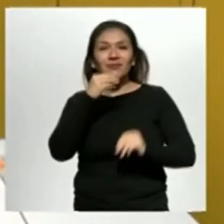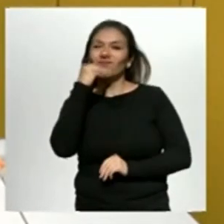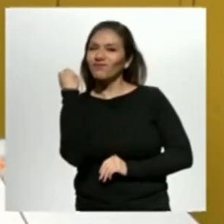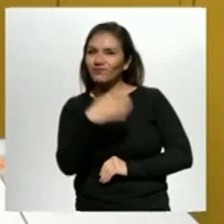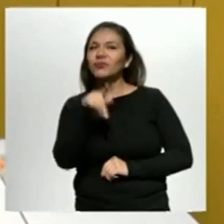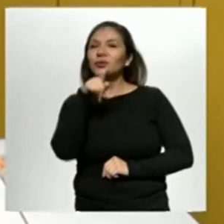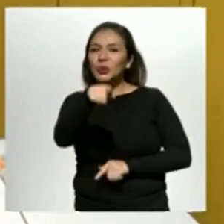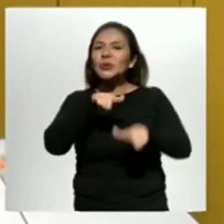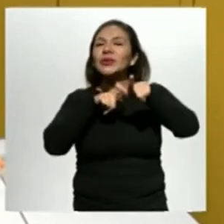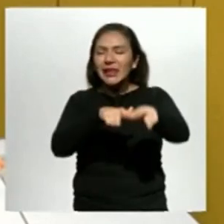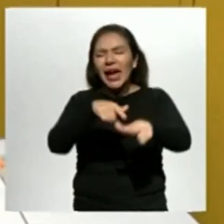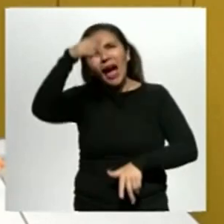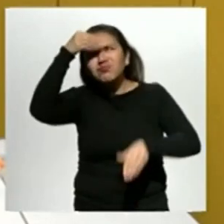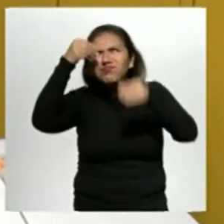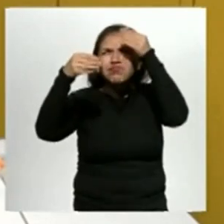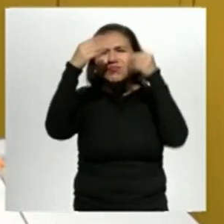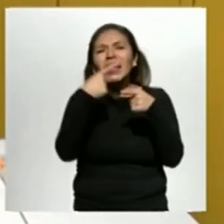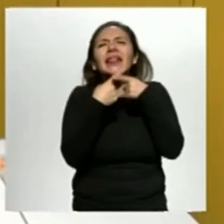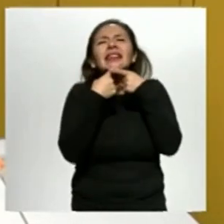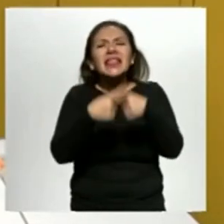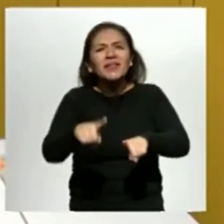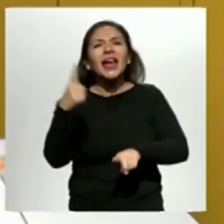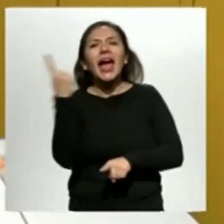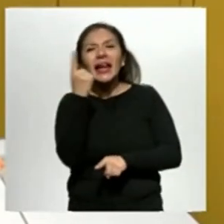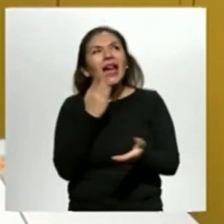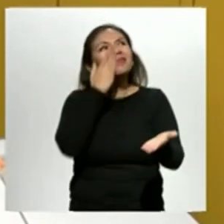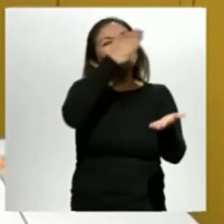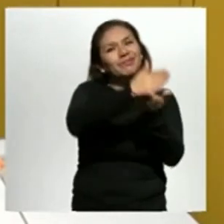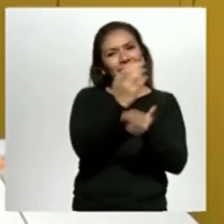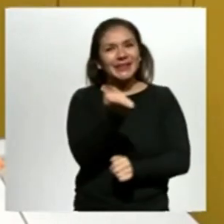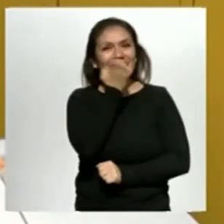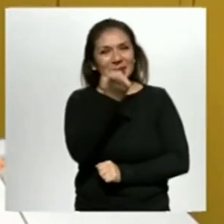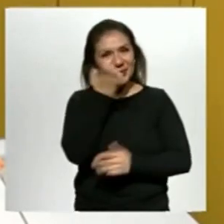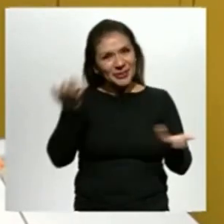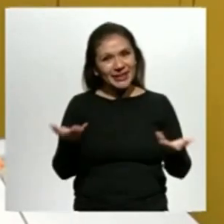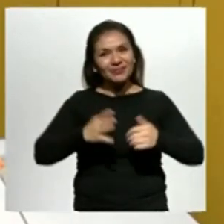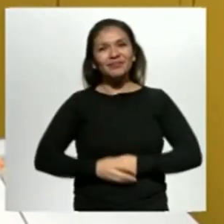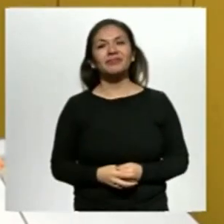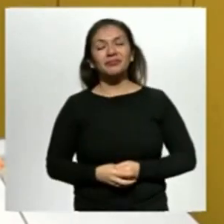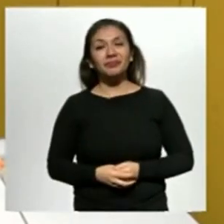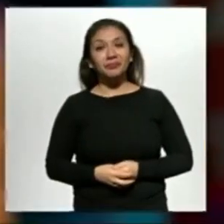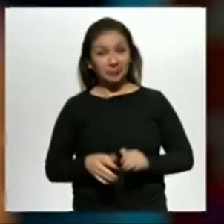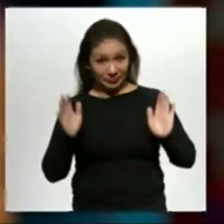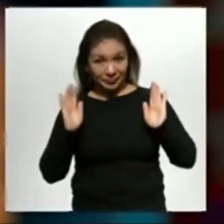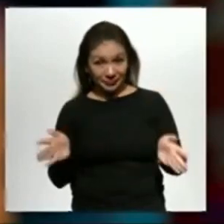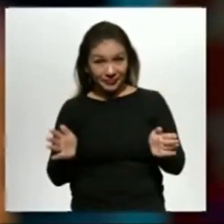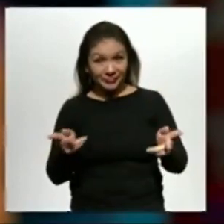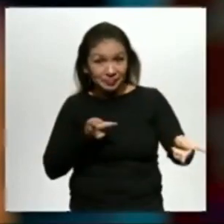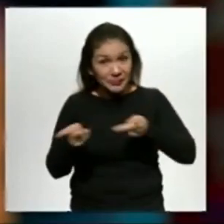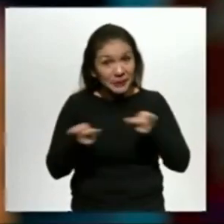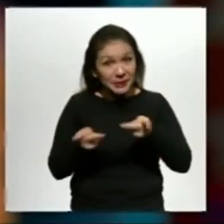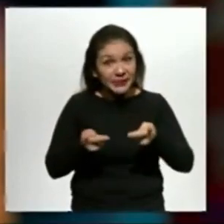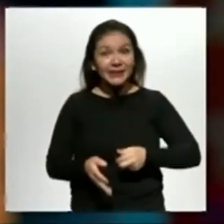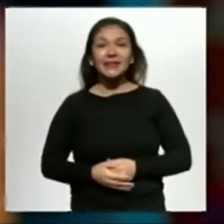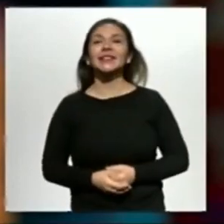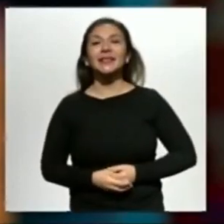seguir aprendiendo de una manera distinta como lo hacemos cuando vamos a la escuela. ¿Listo?